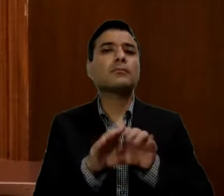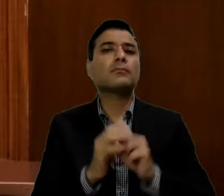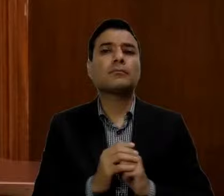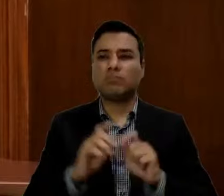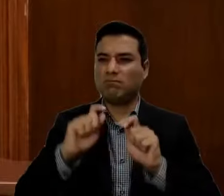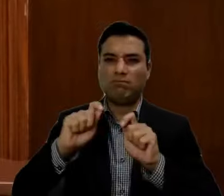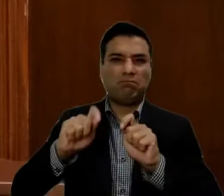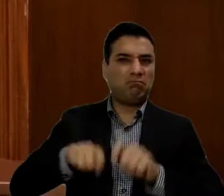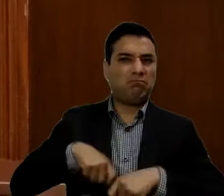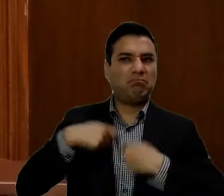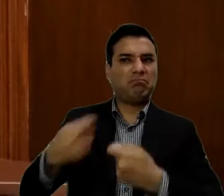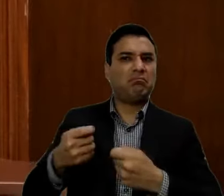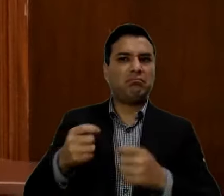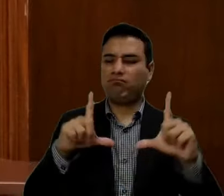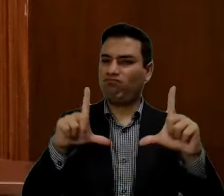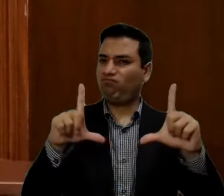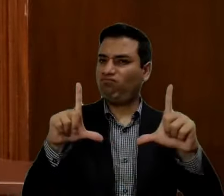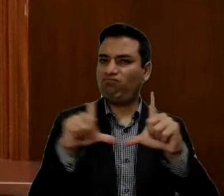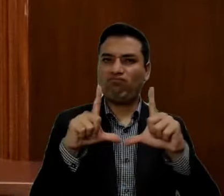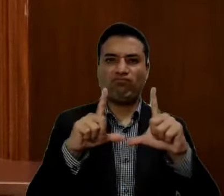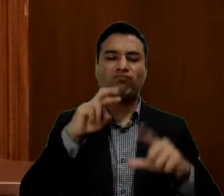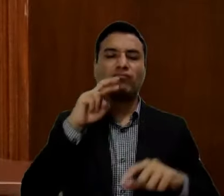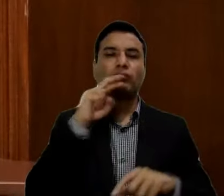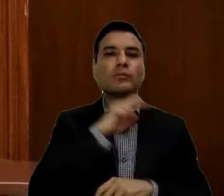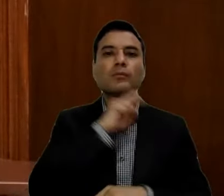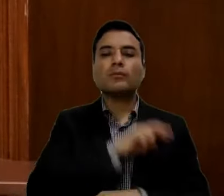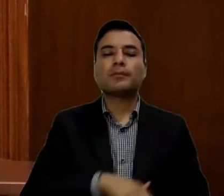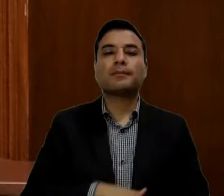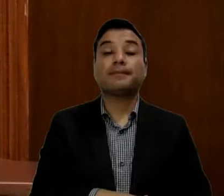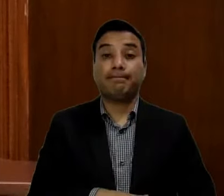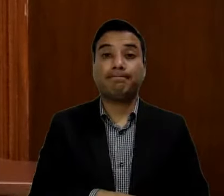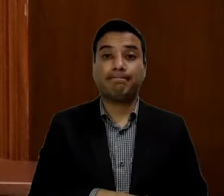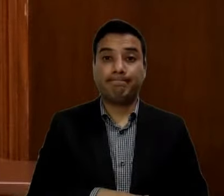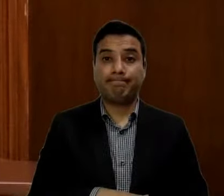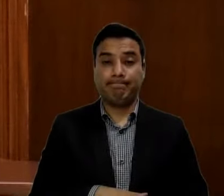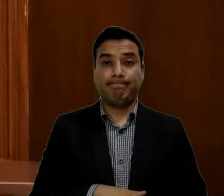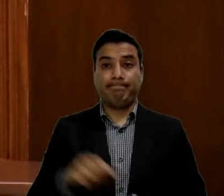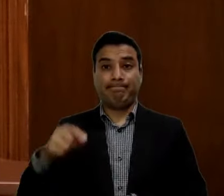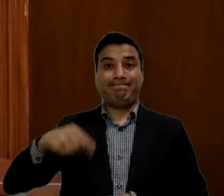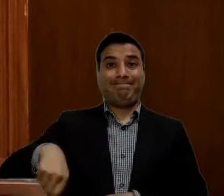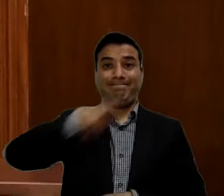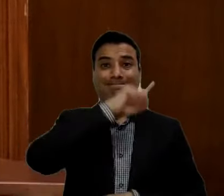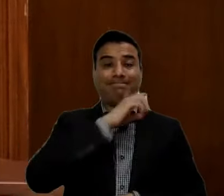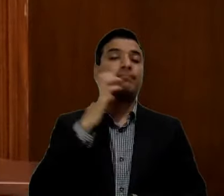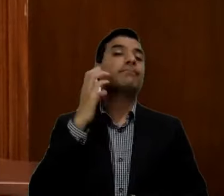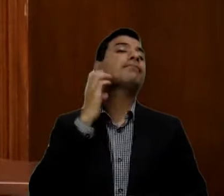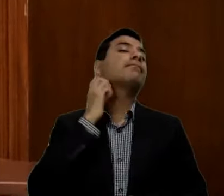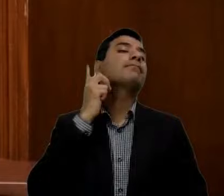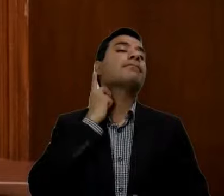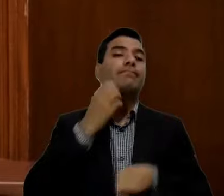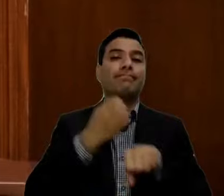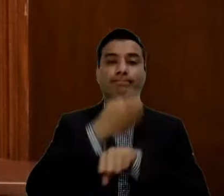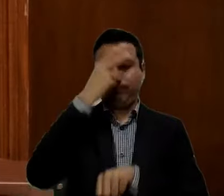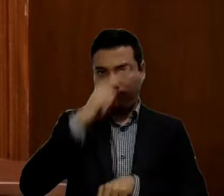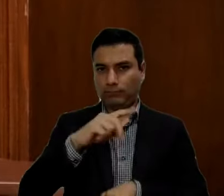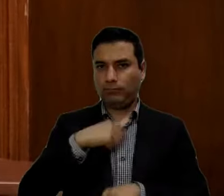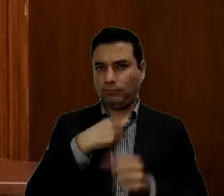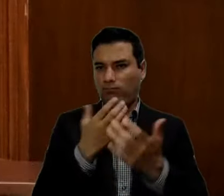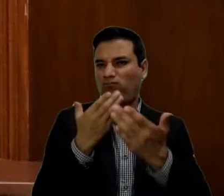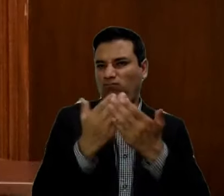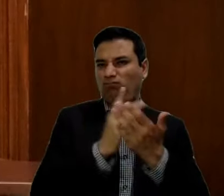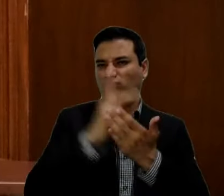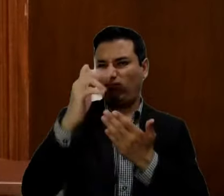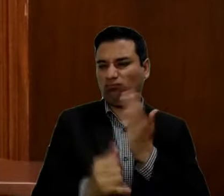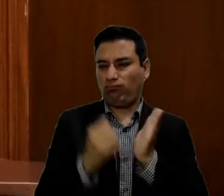trámite. Por lo anterior, someto a esta honorable legislatura del Estado de México el siguiente proyecto de